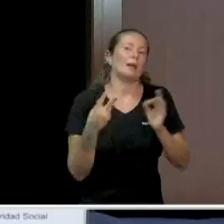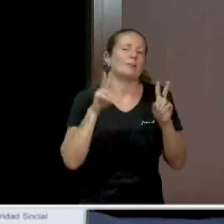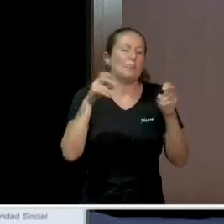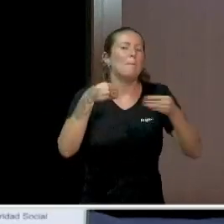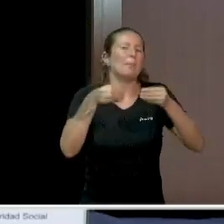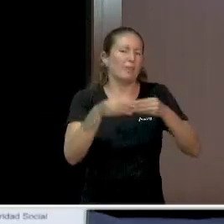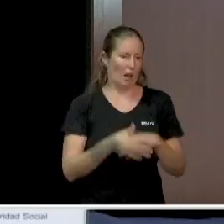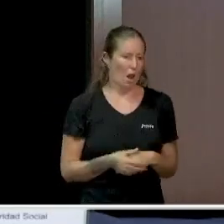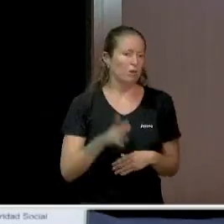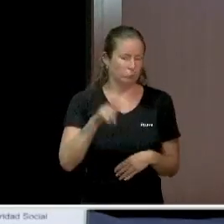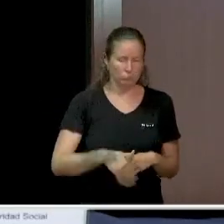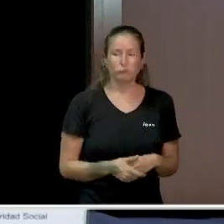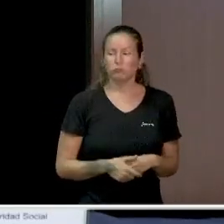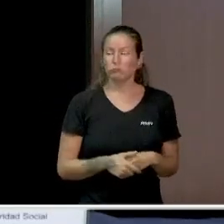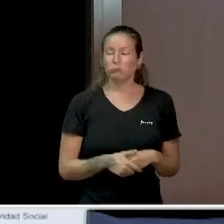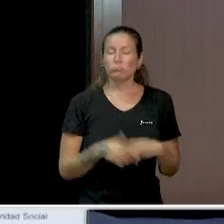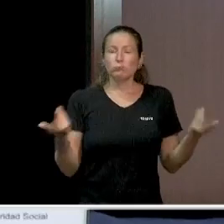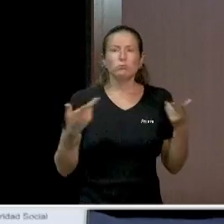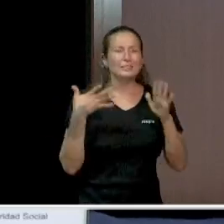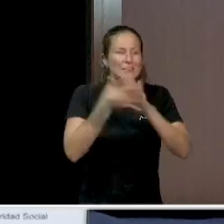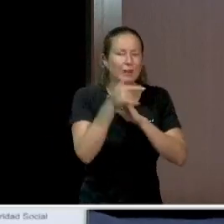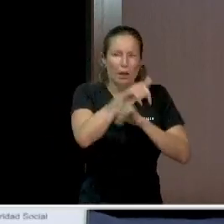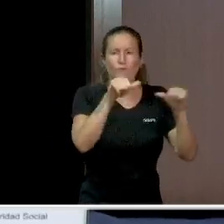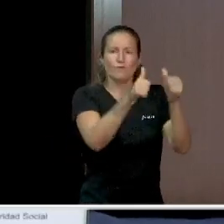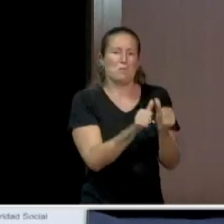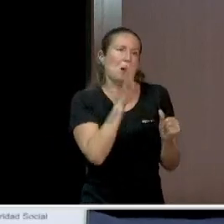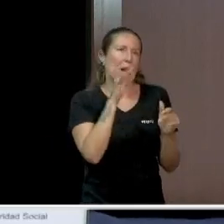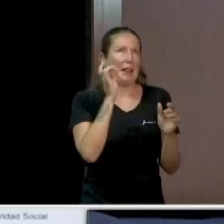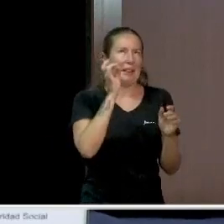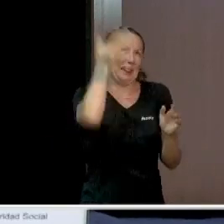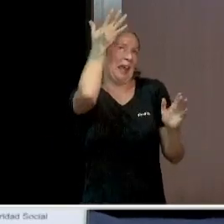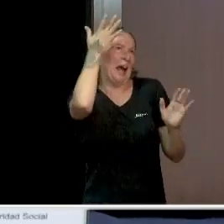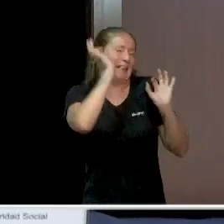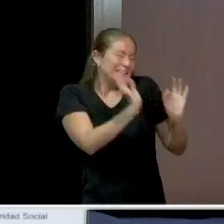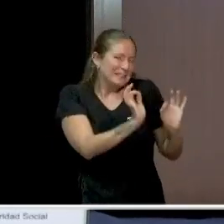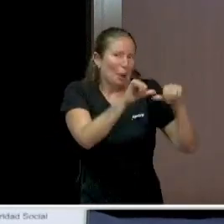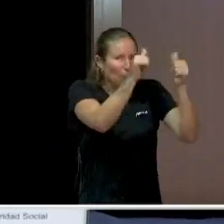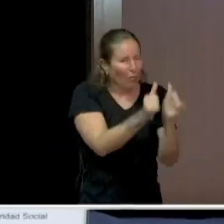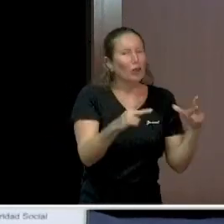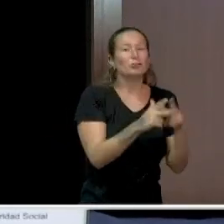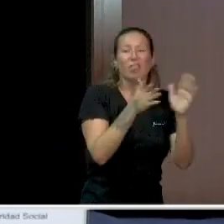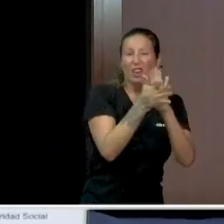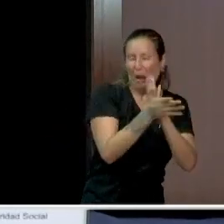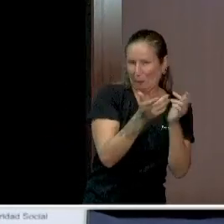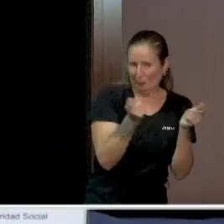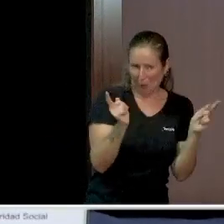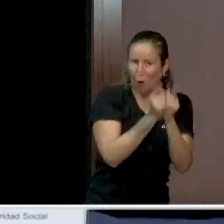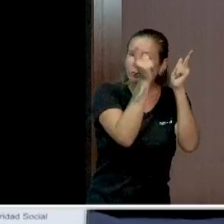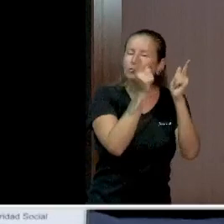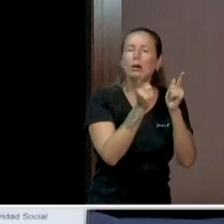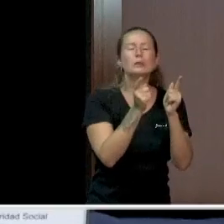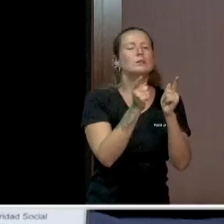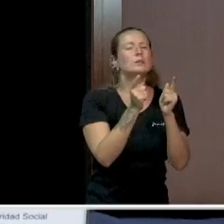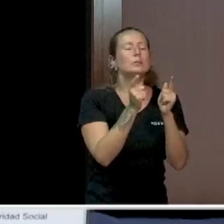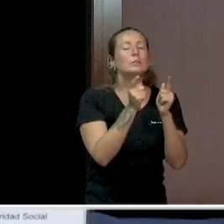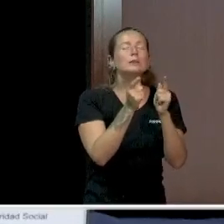empleo. De esta manera, la discapacidad, y puedo cerrar un poco la idea de la construcción de este modelo social, la discapacidad no